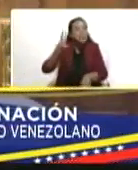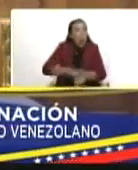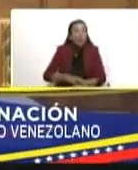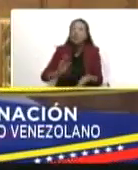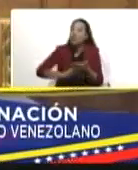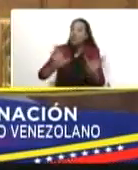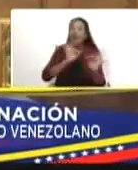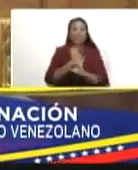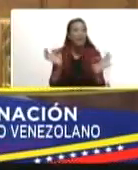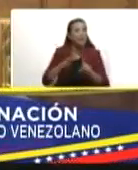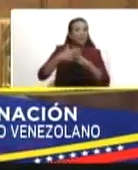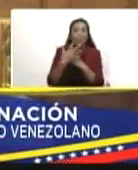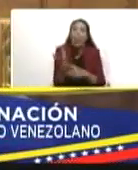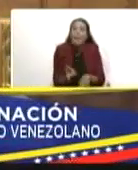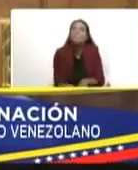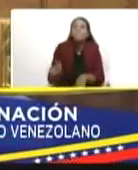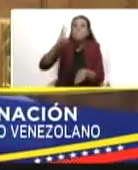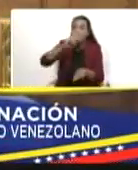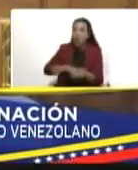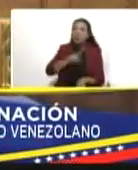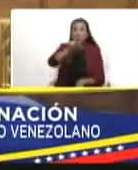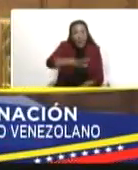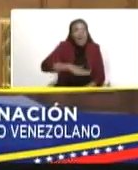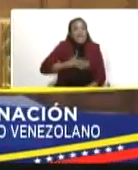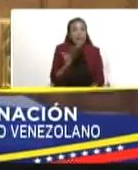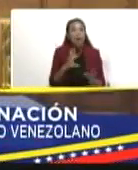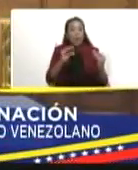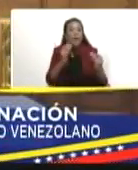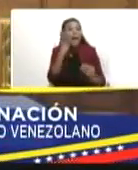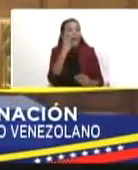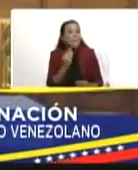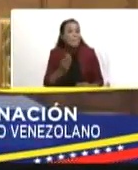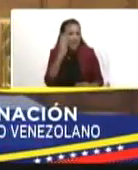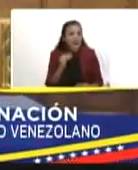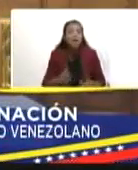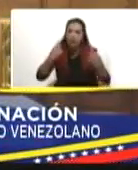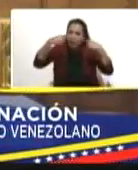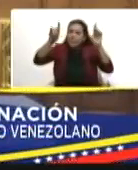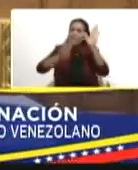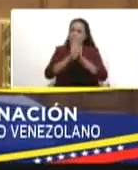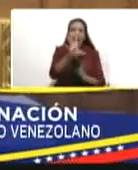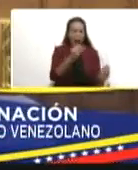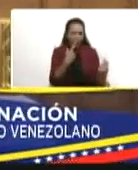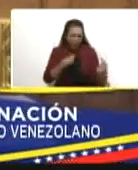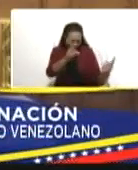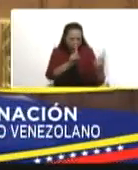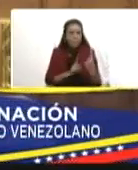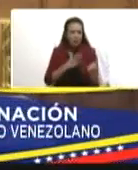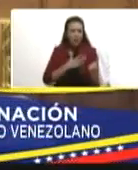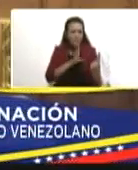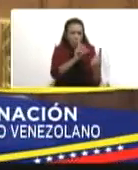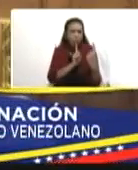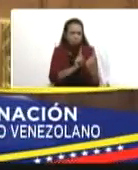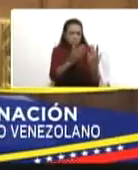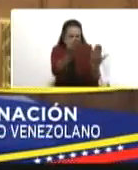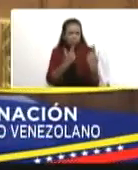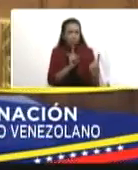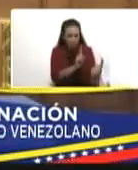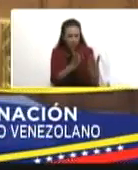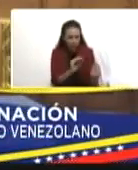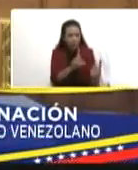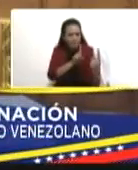soluciona la situación si usted quiere hablar de experiencias exitosas hablemos presidente de Ecuador presidente